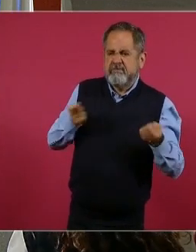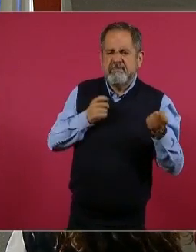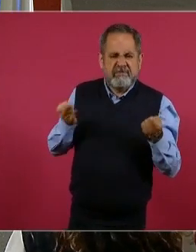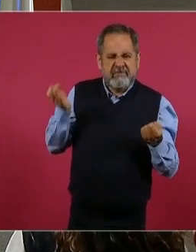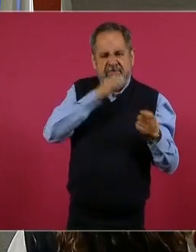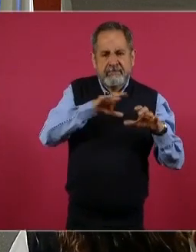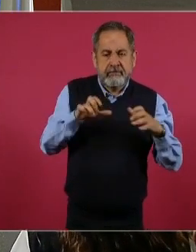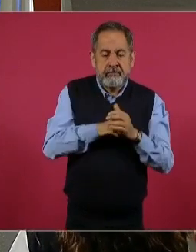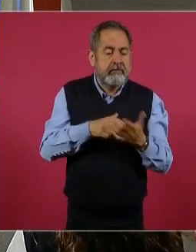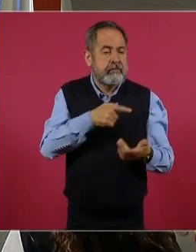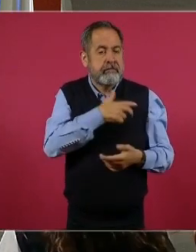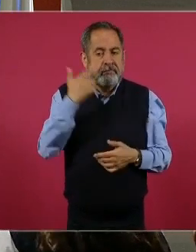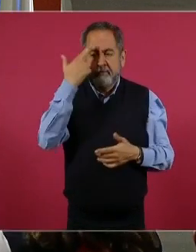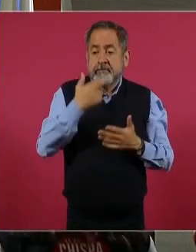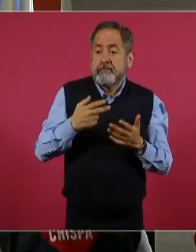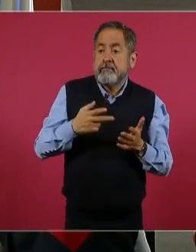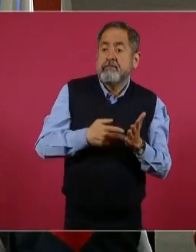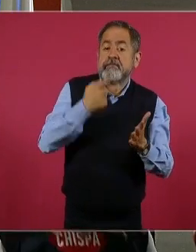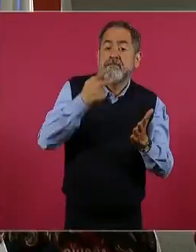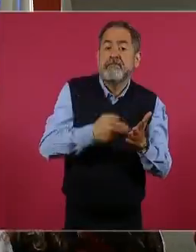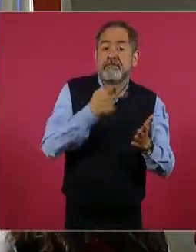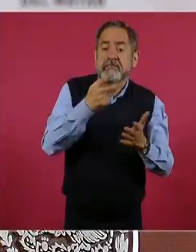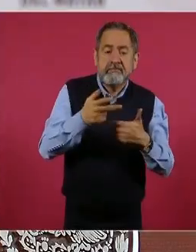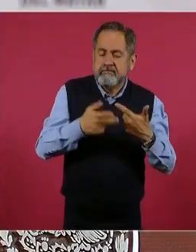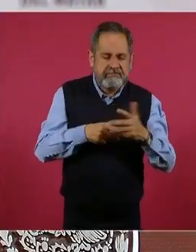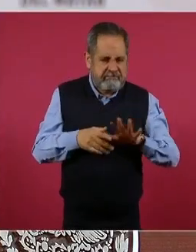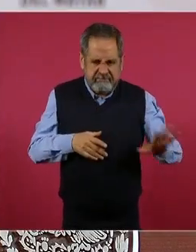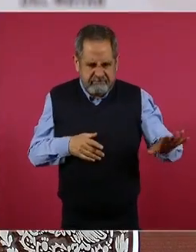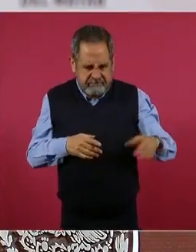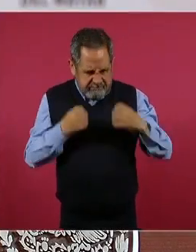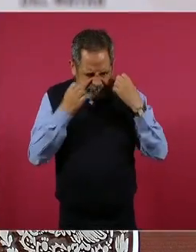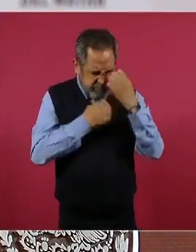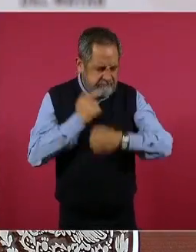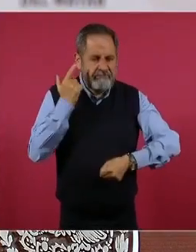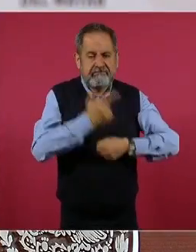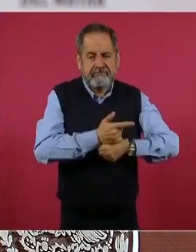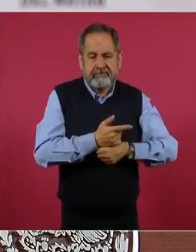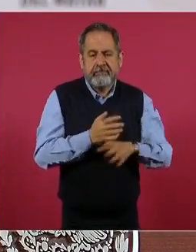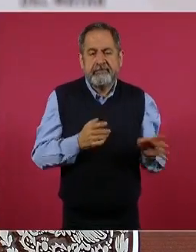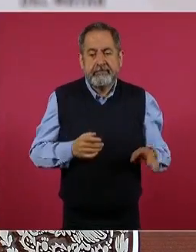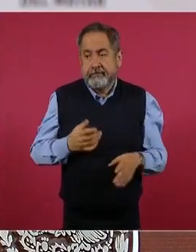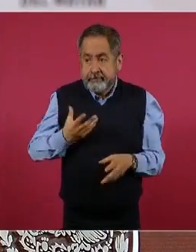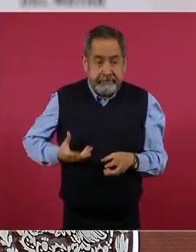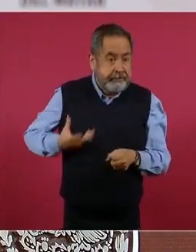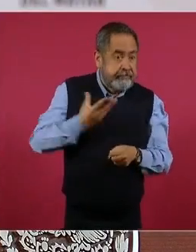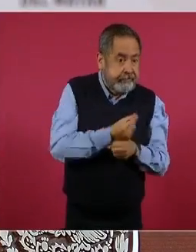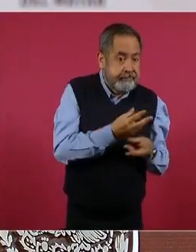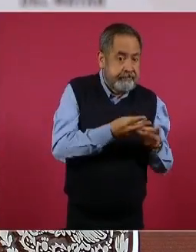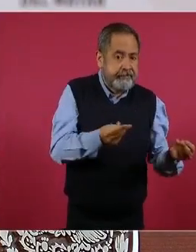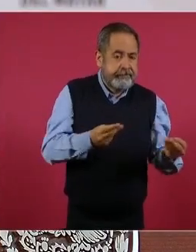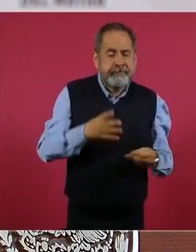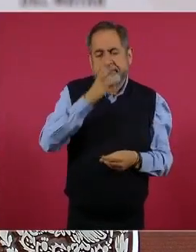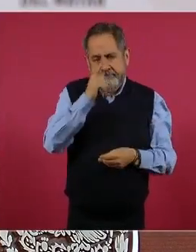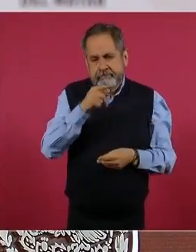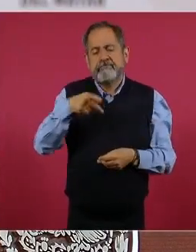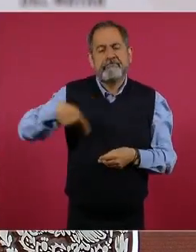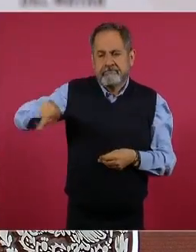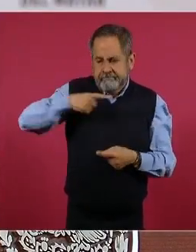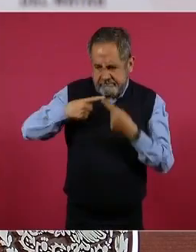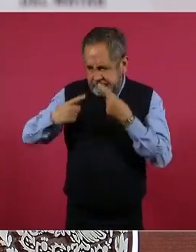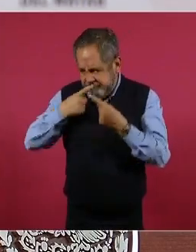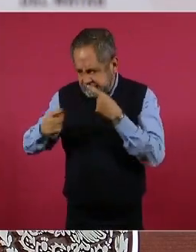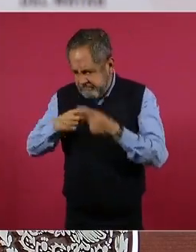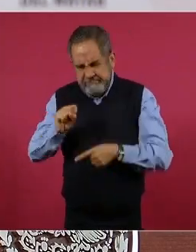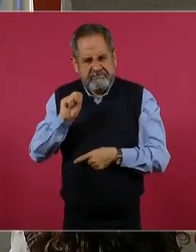de revisiones periódicas que hacemos al interior, sino que tampoco podríamos subsanar estos procesos